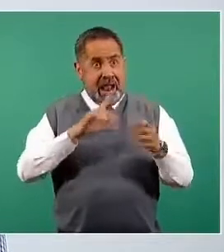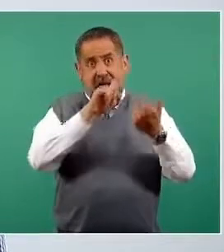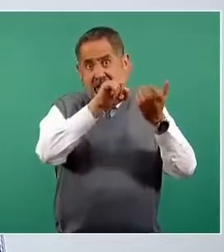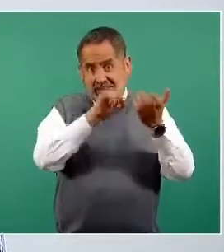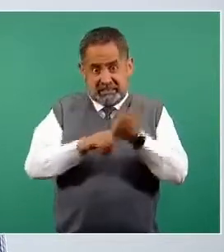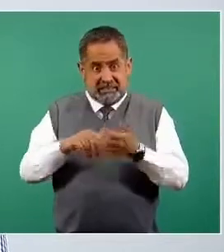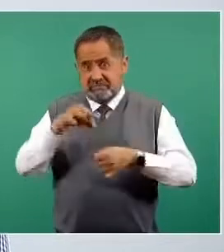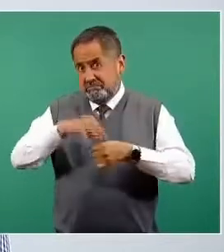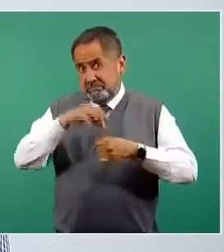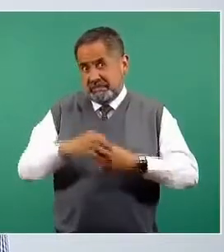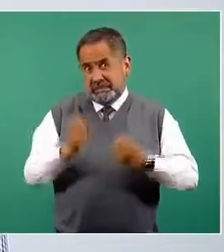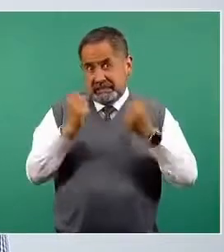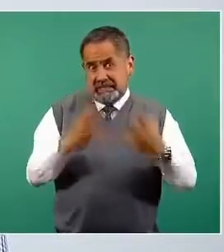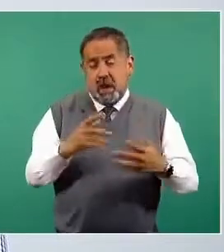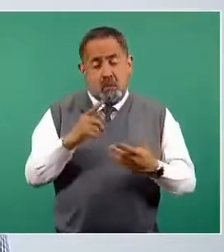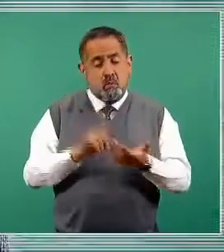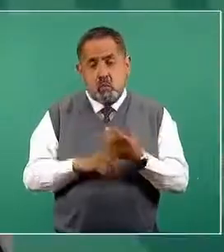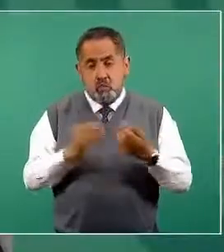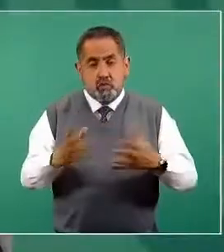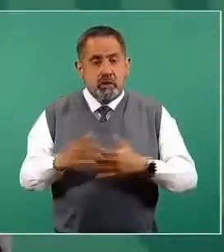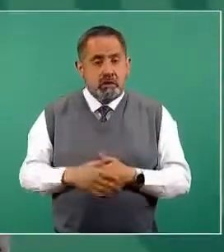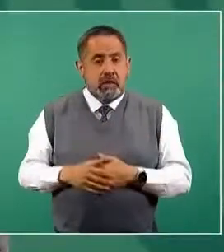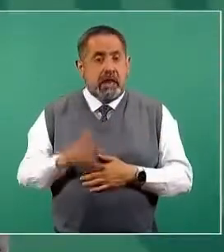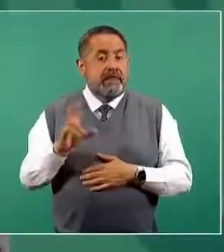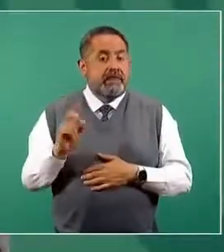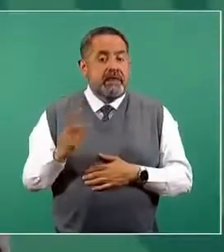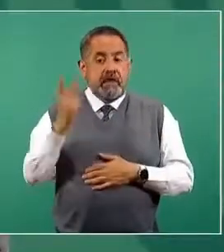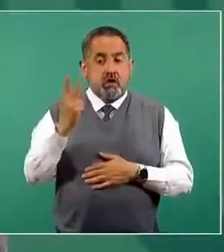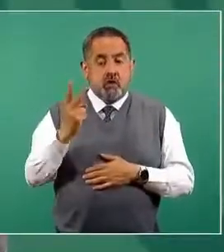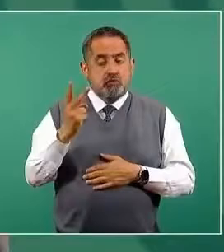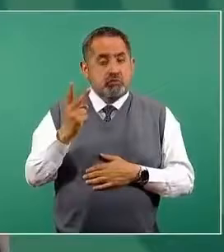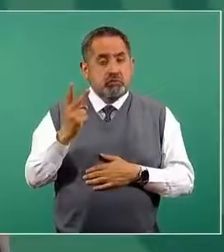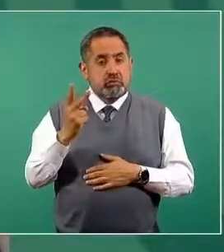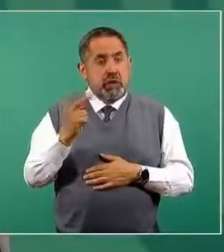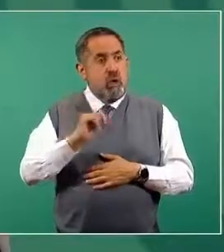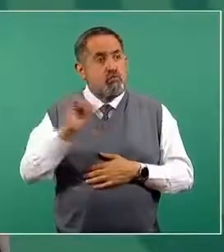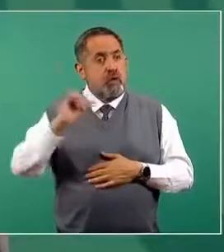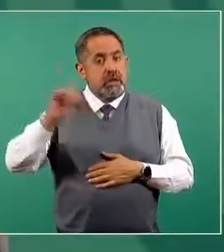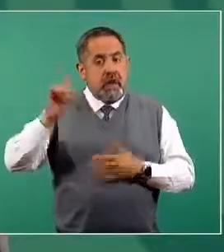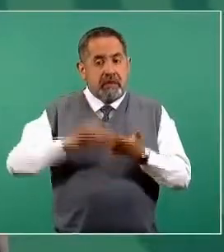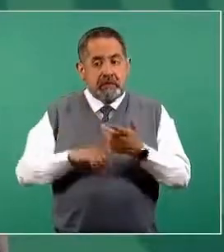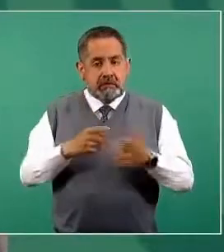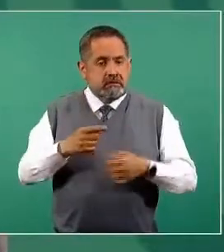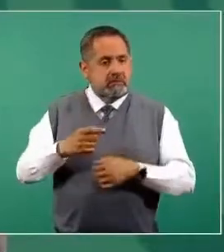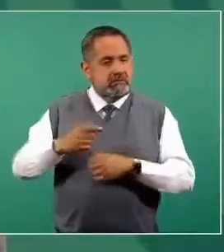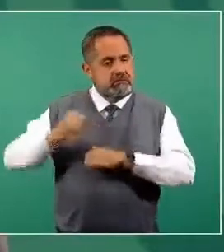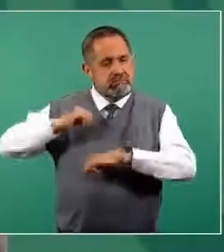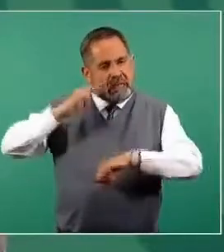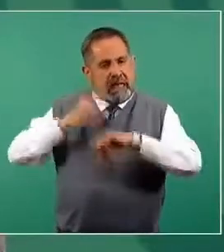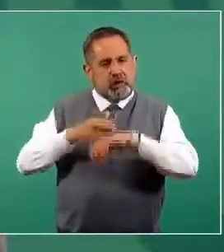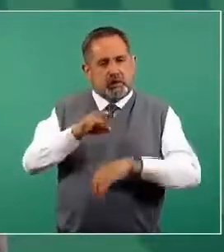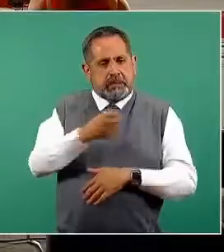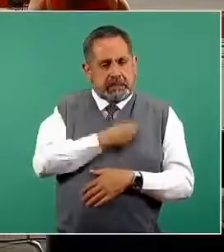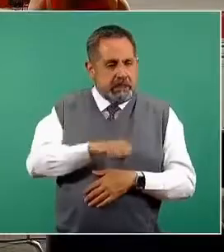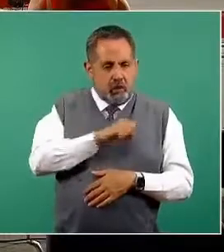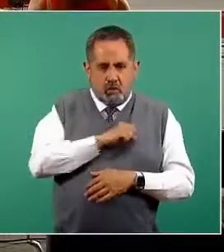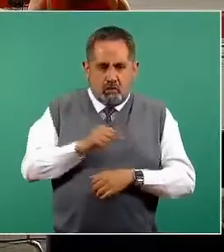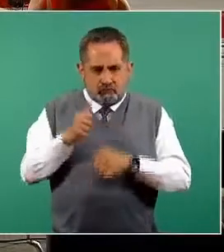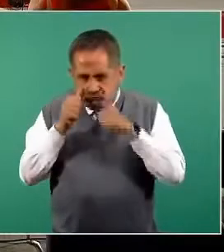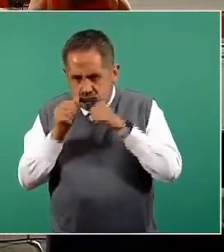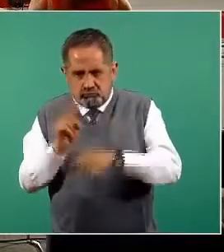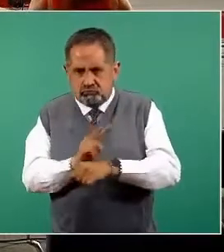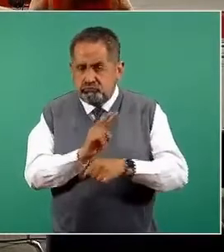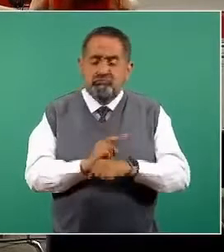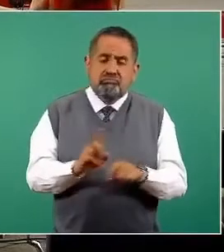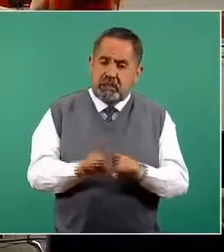participación entonces muy importante y muy activa de las 32 autoridades sanitarias locales que también tienen que ver con este tema.